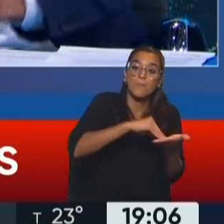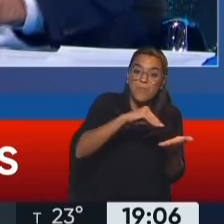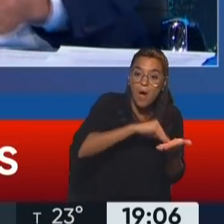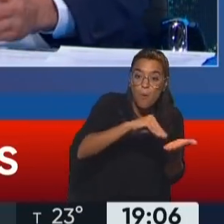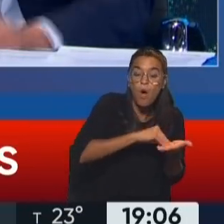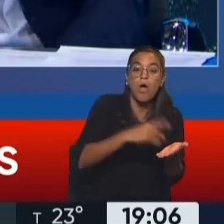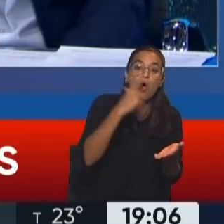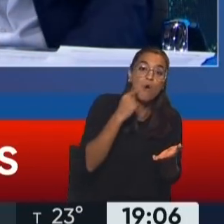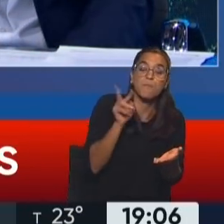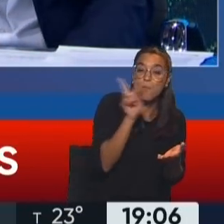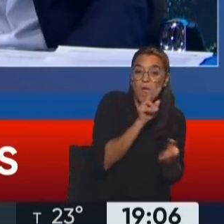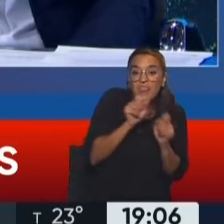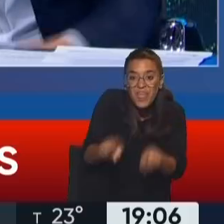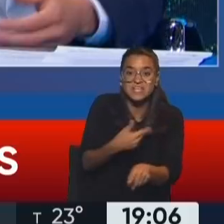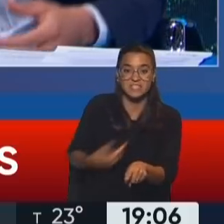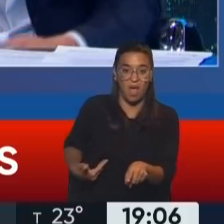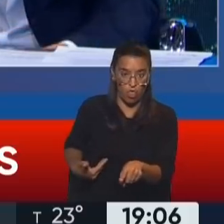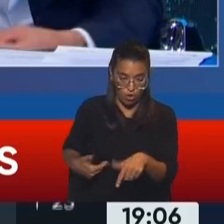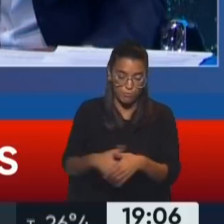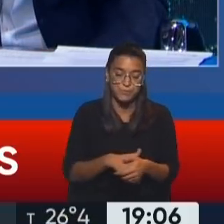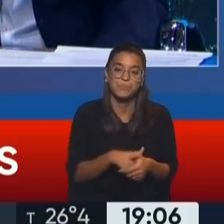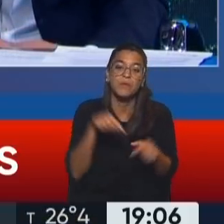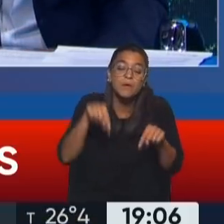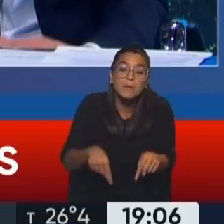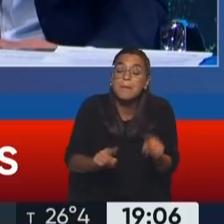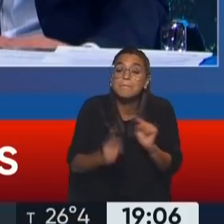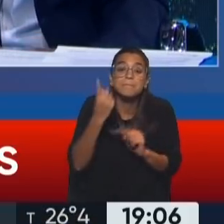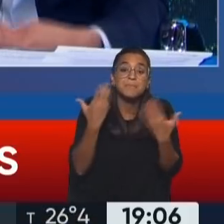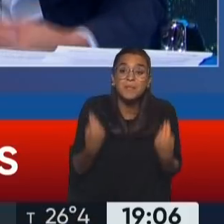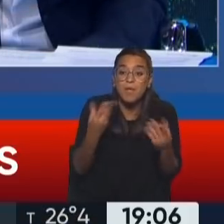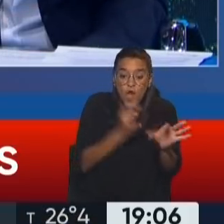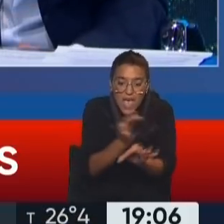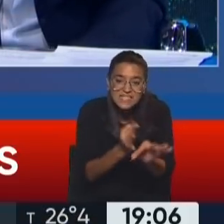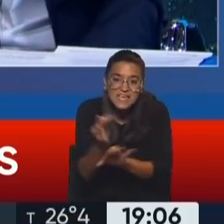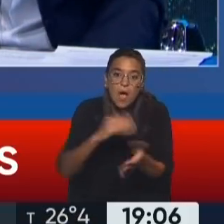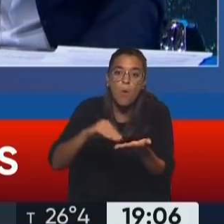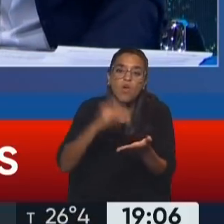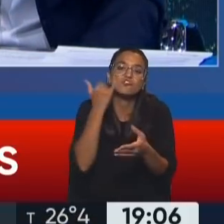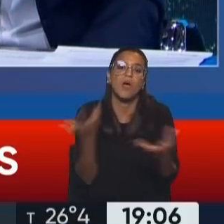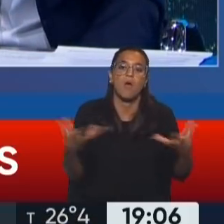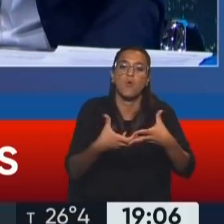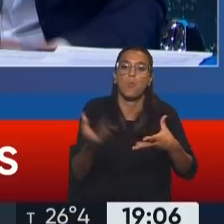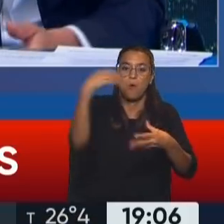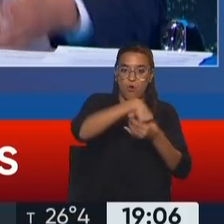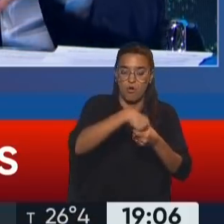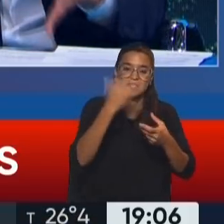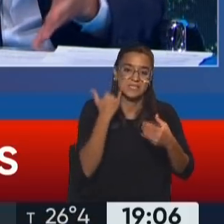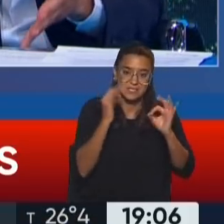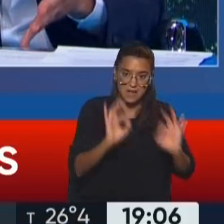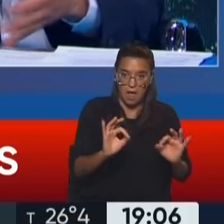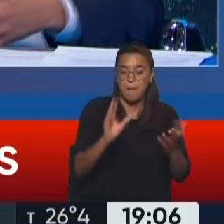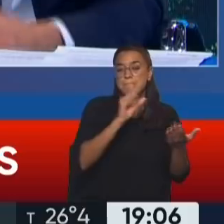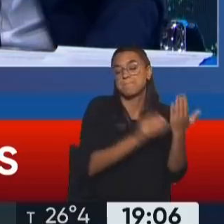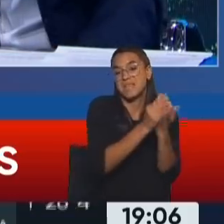Cuerpo de Abogadas y Abogados del Estado. En principio está orientada a formar a los abogados que ya integran el staff jurídico de los